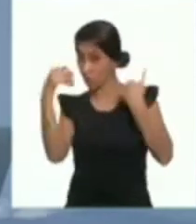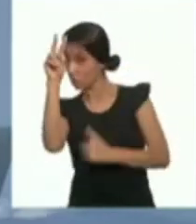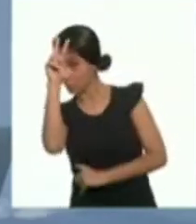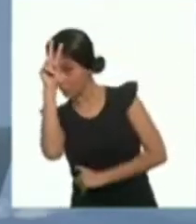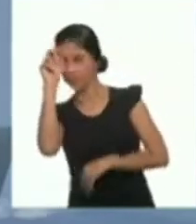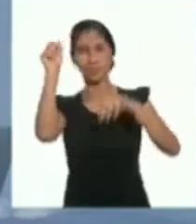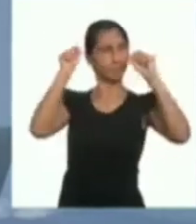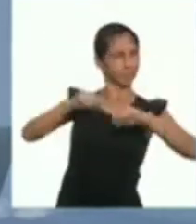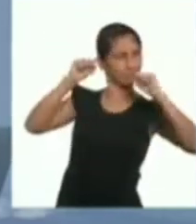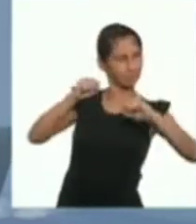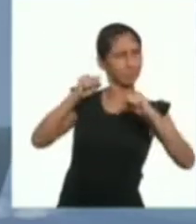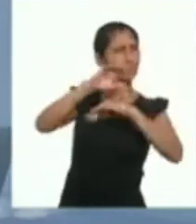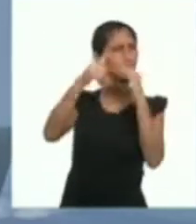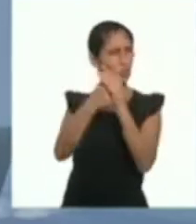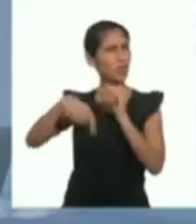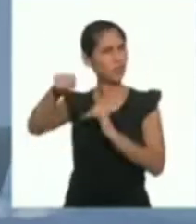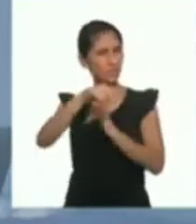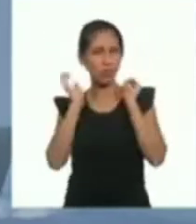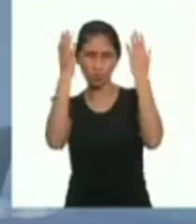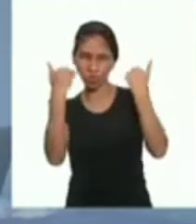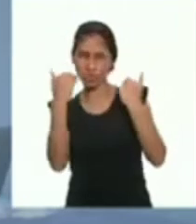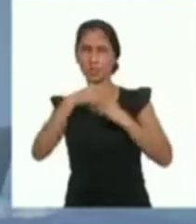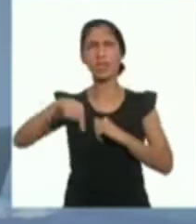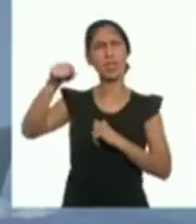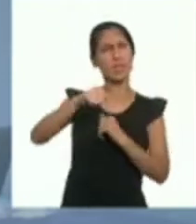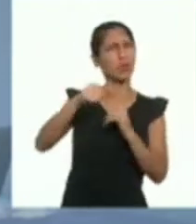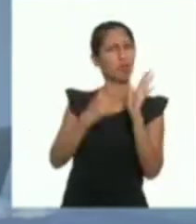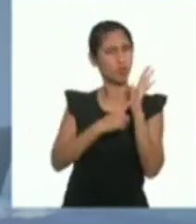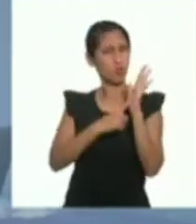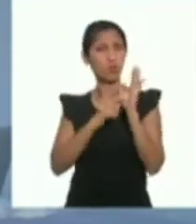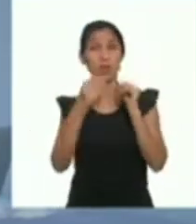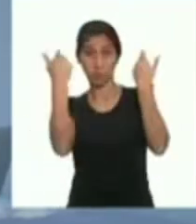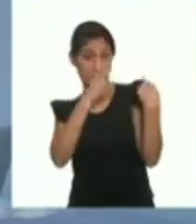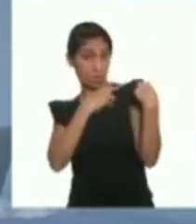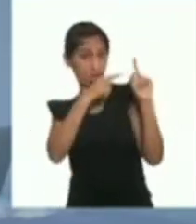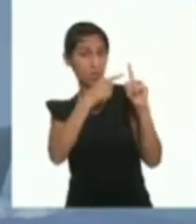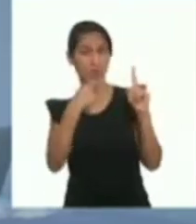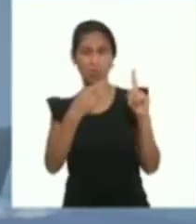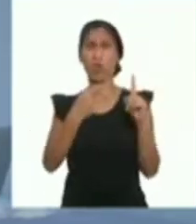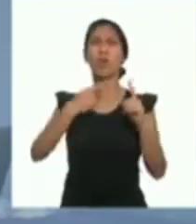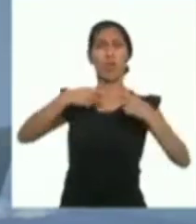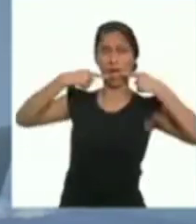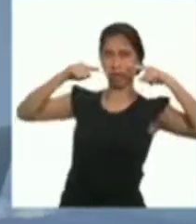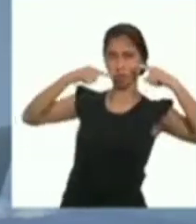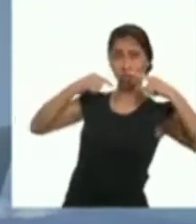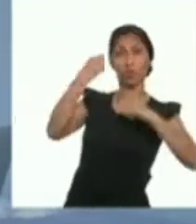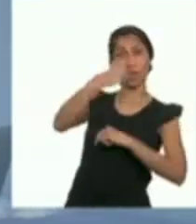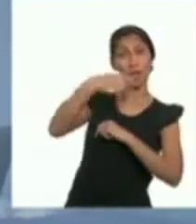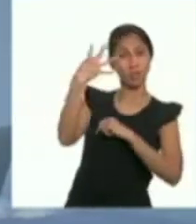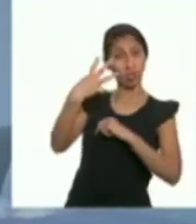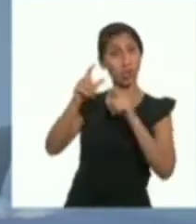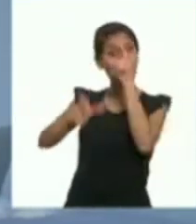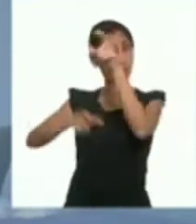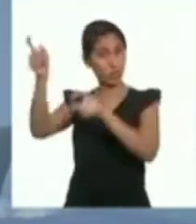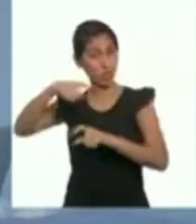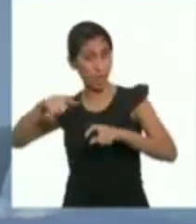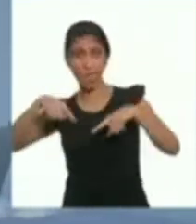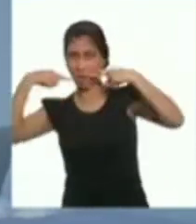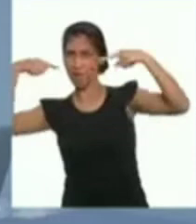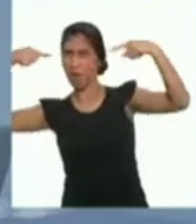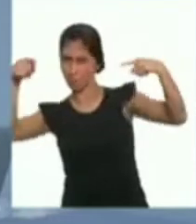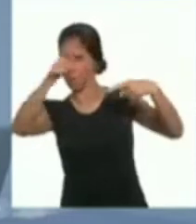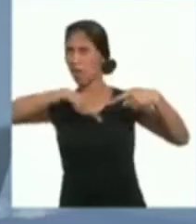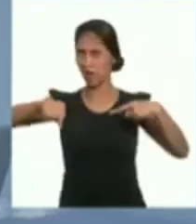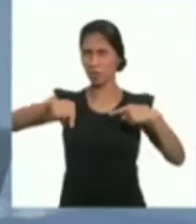peruanas? Sí, la curadora de esta muestra convocó a 14 artistas, quienes presentaron su interpretación de las mujeres